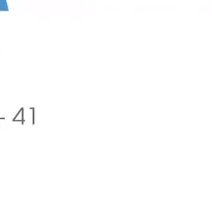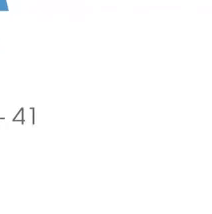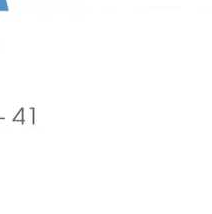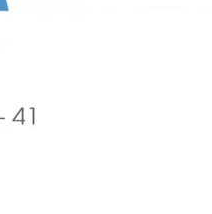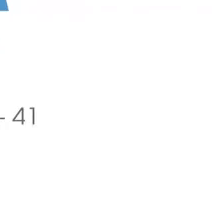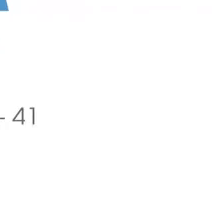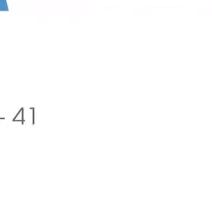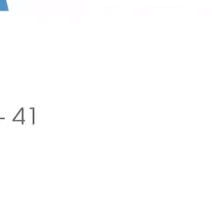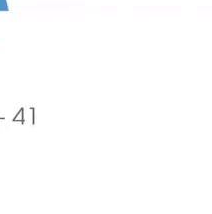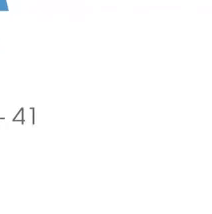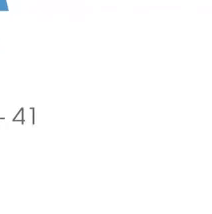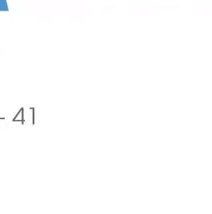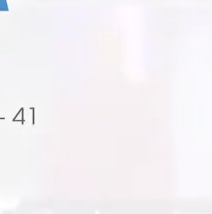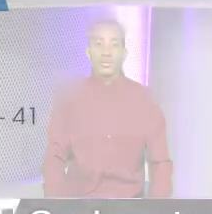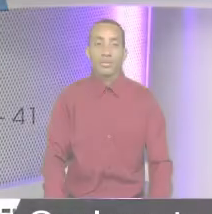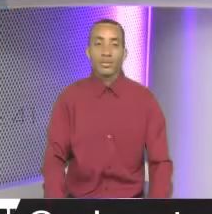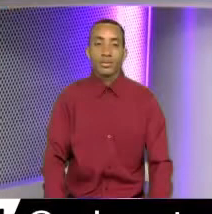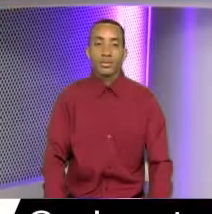www.chrome.com.co.